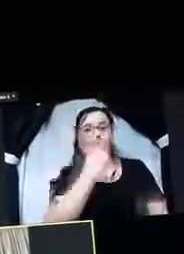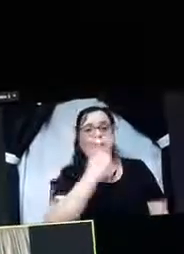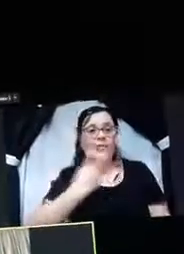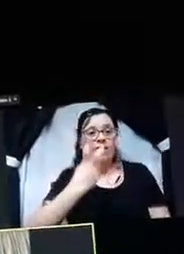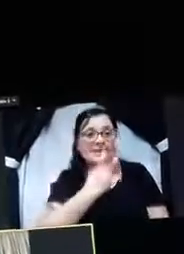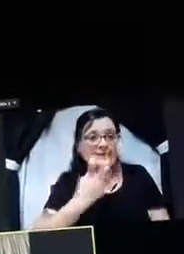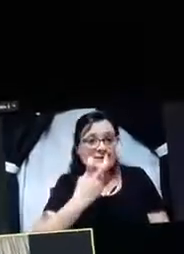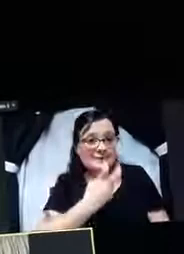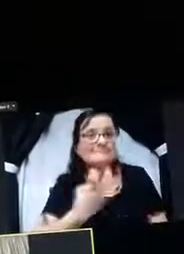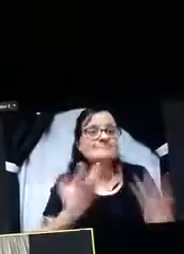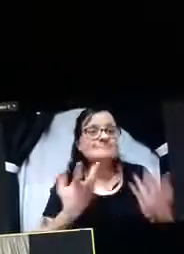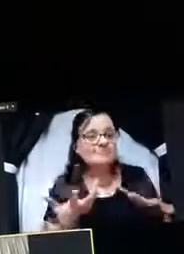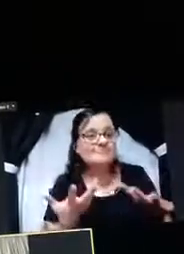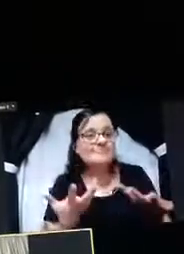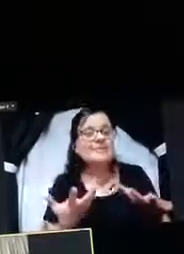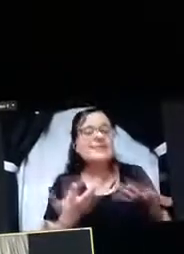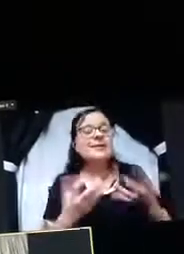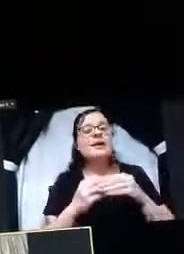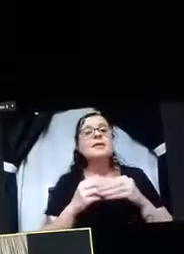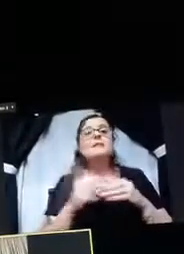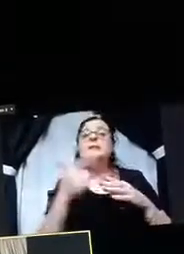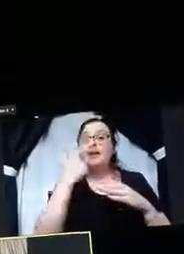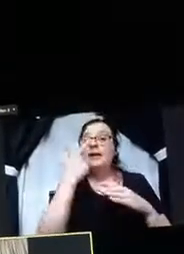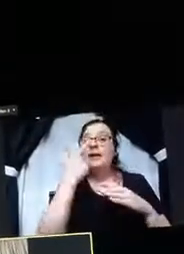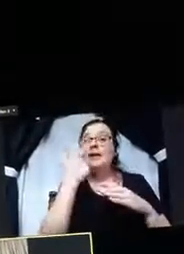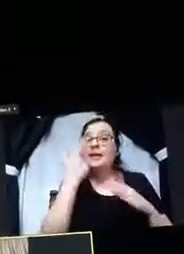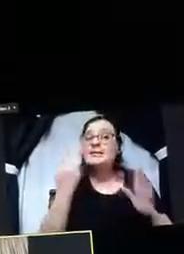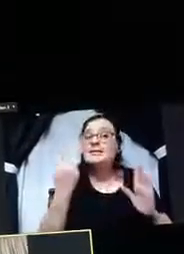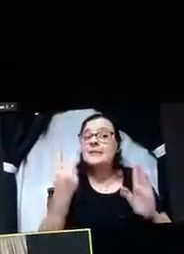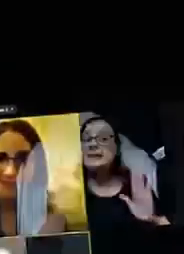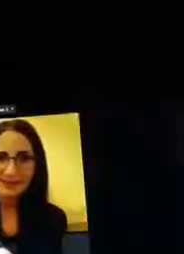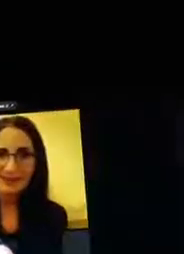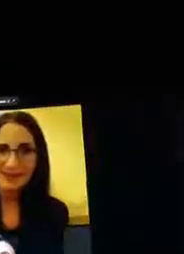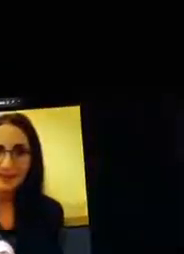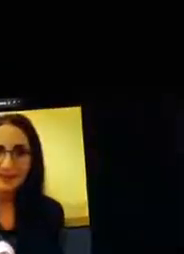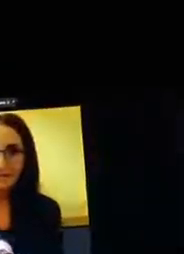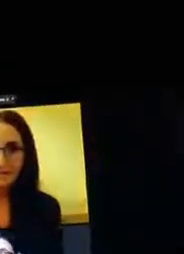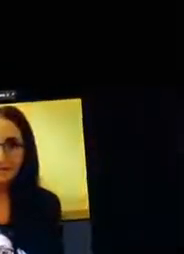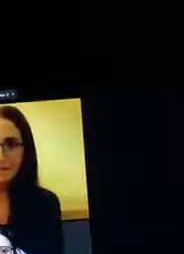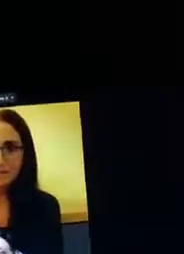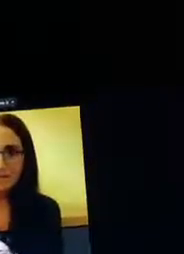con su ideología, pero me parece que aplicar la Eugenia sería